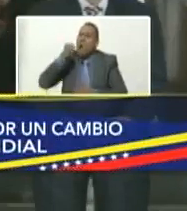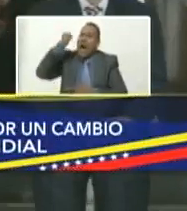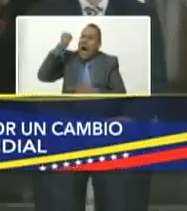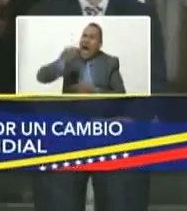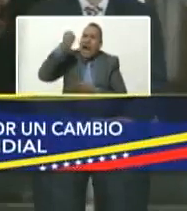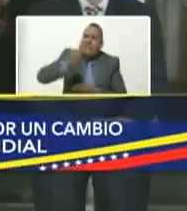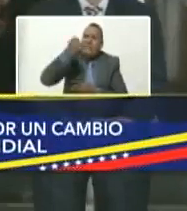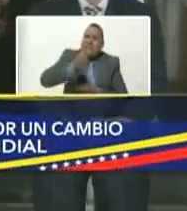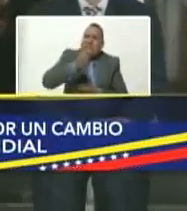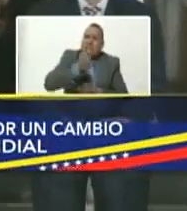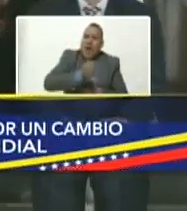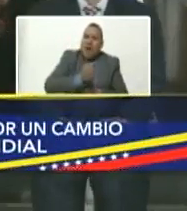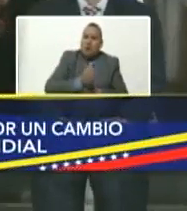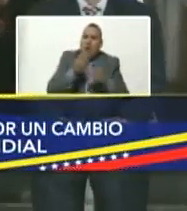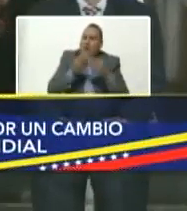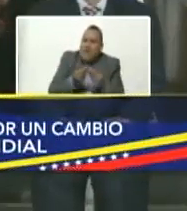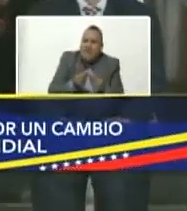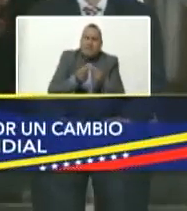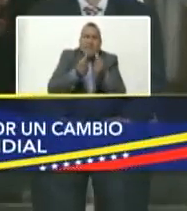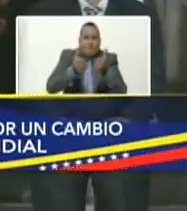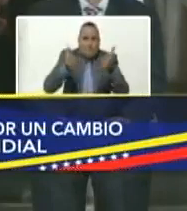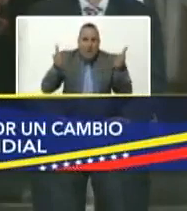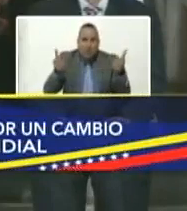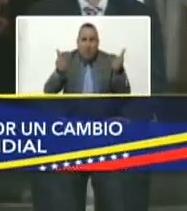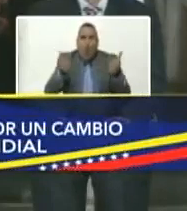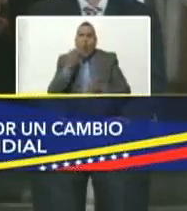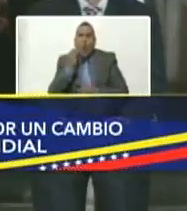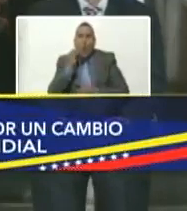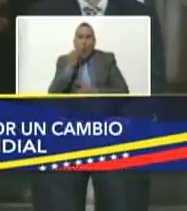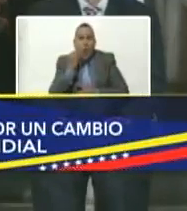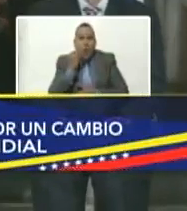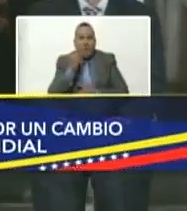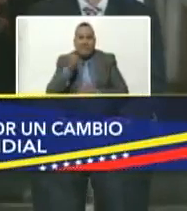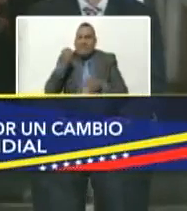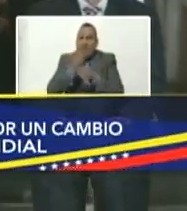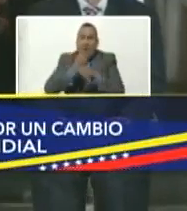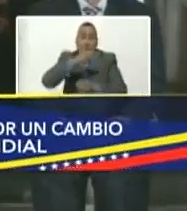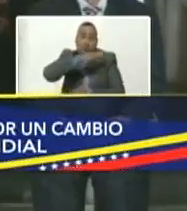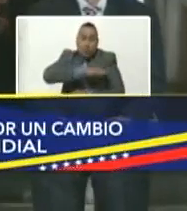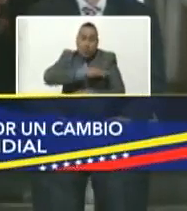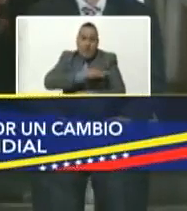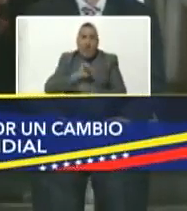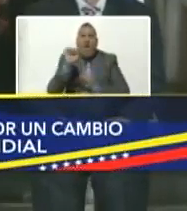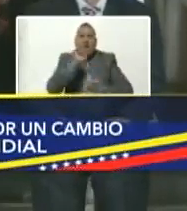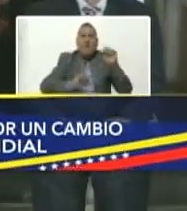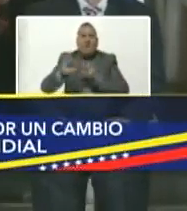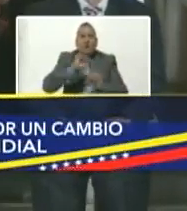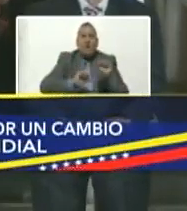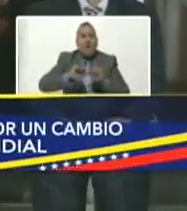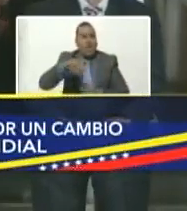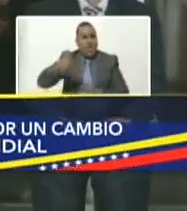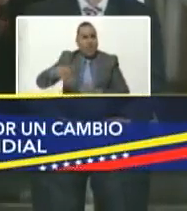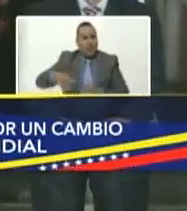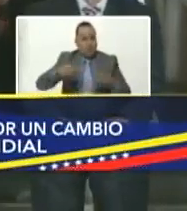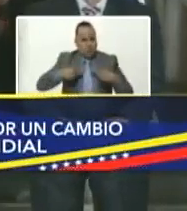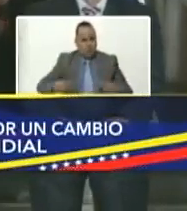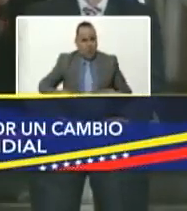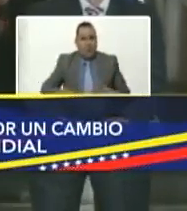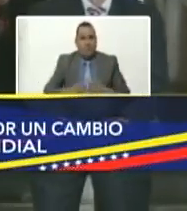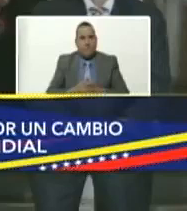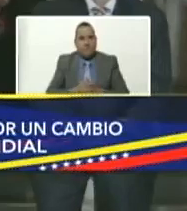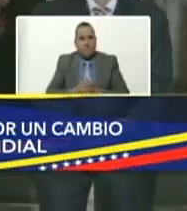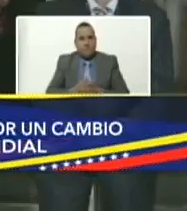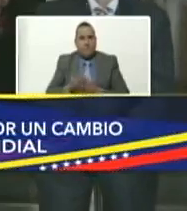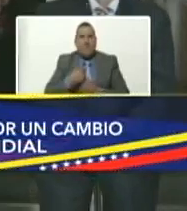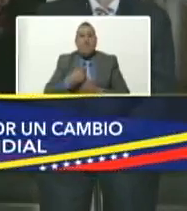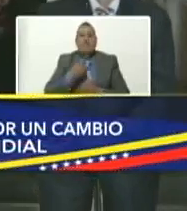el homicidio y la desaparición forzada de jóvenes luchadores sociales, de defensores de derechos humanos, de excombatientes firmantes de